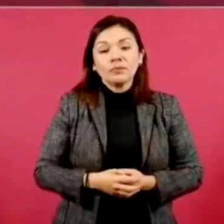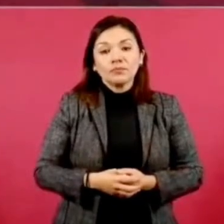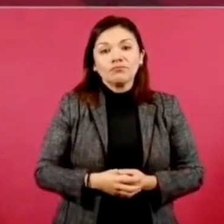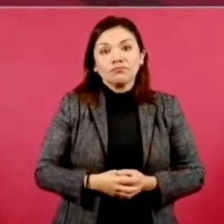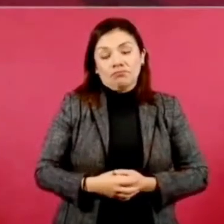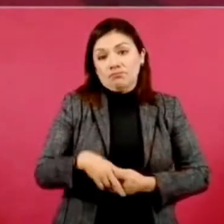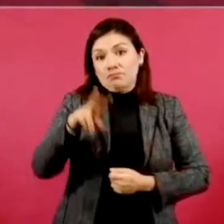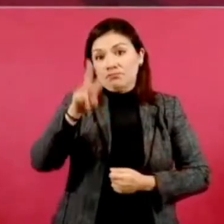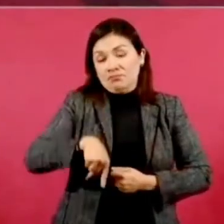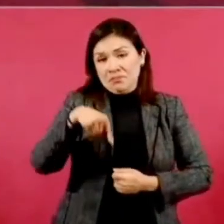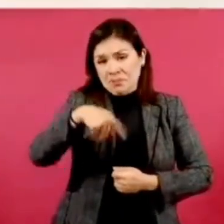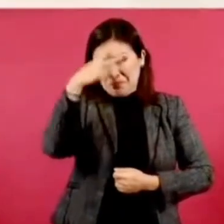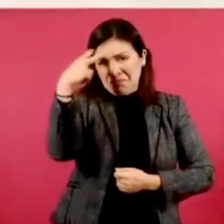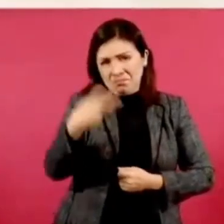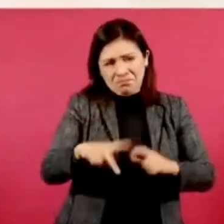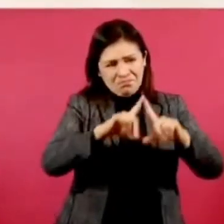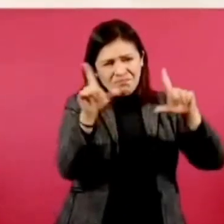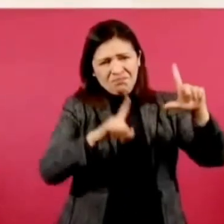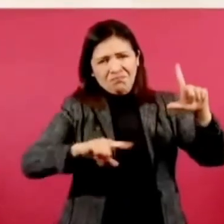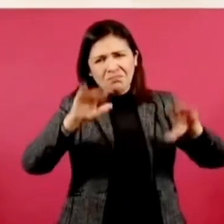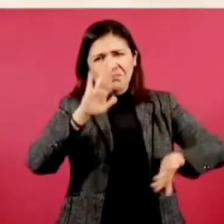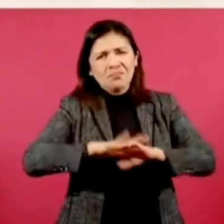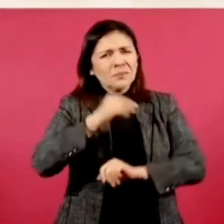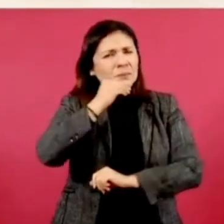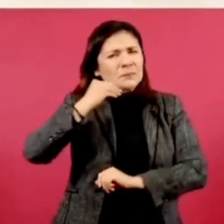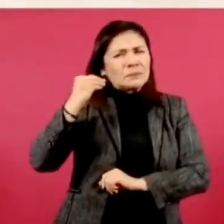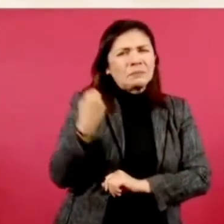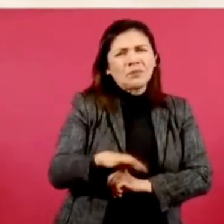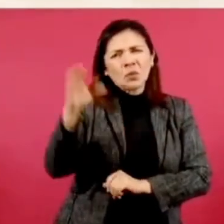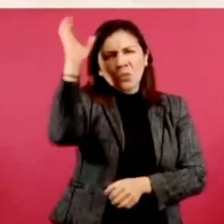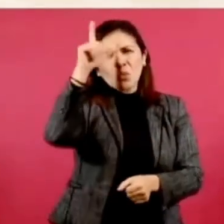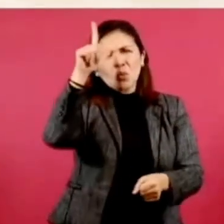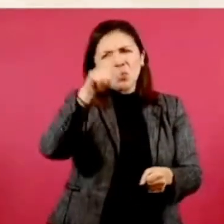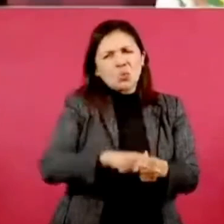extraordinario de nuestro país, la grandeza cultural de México.